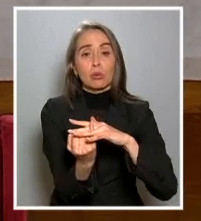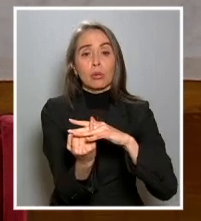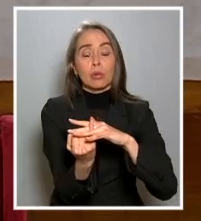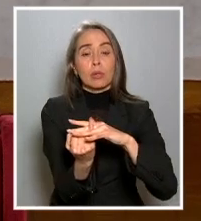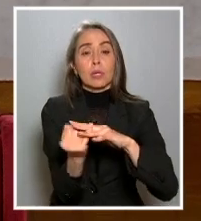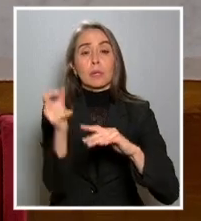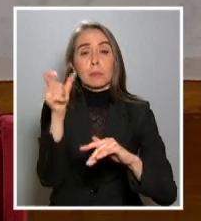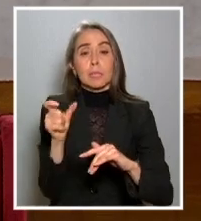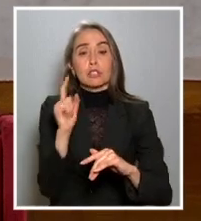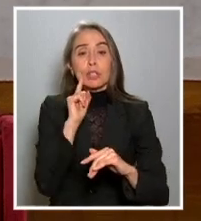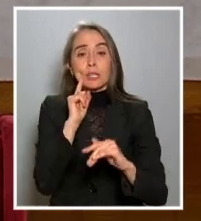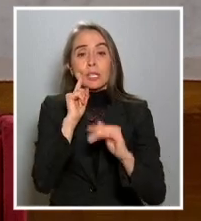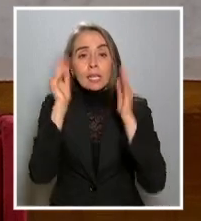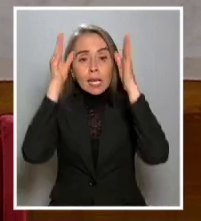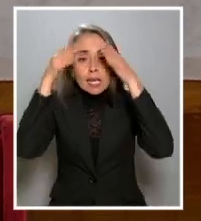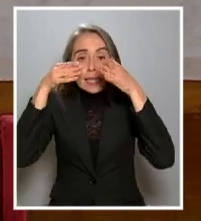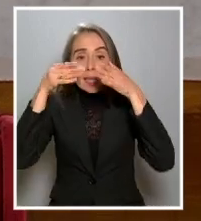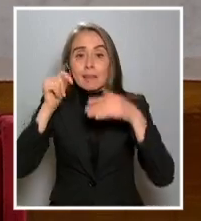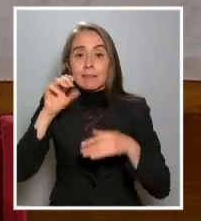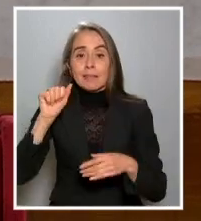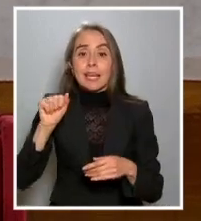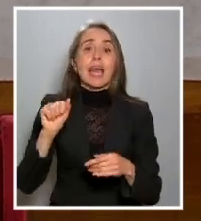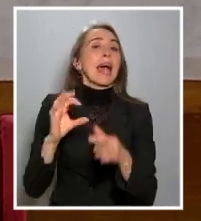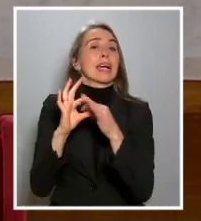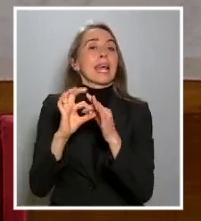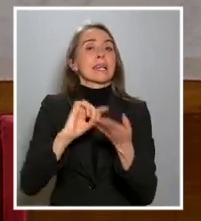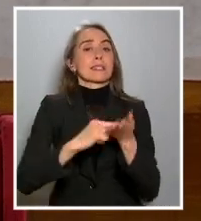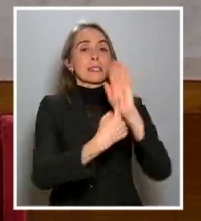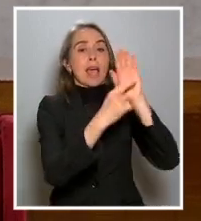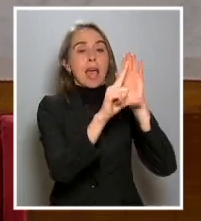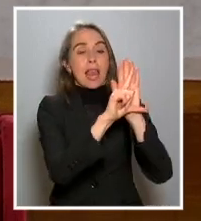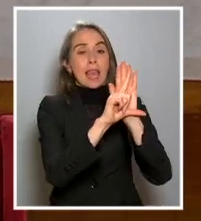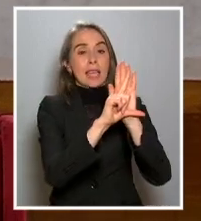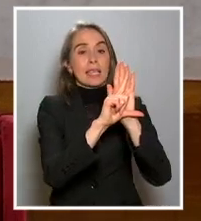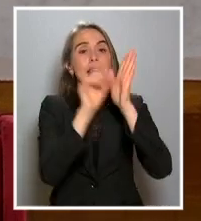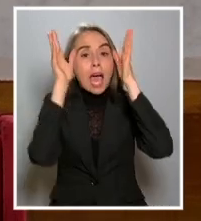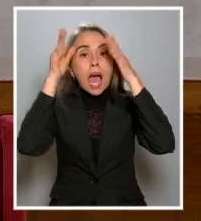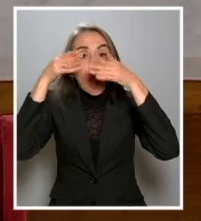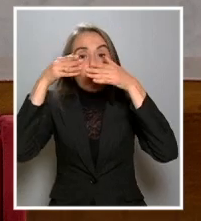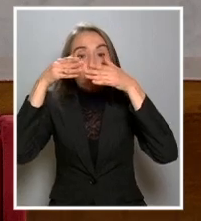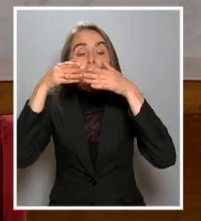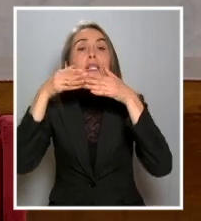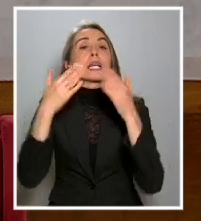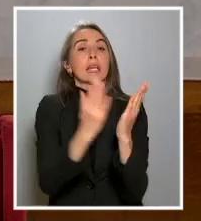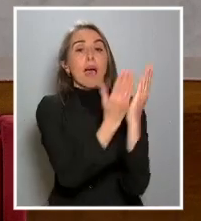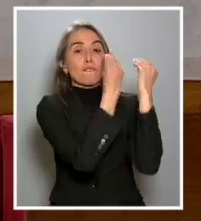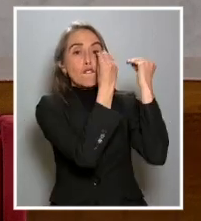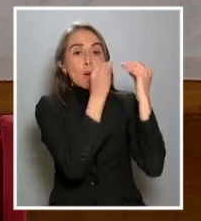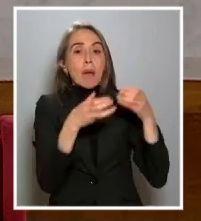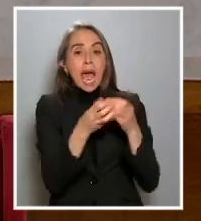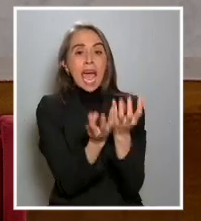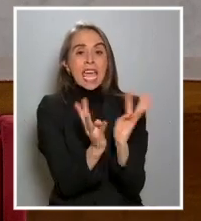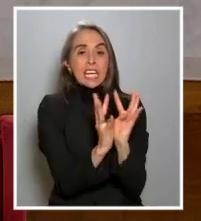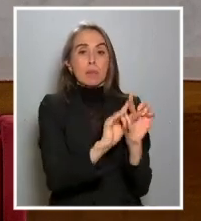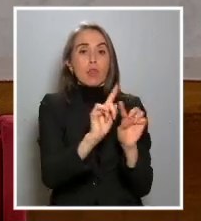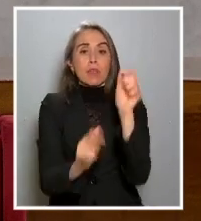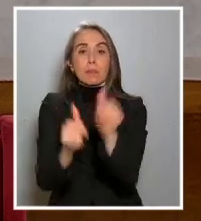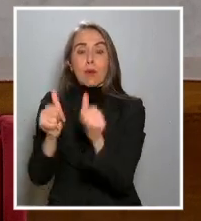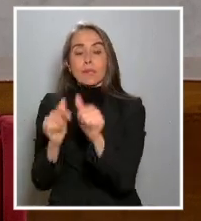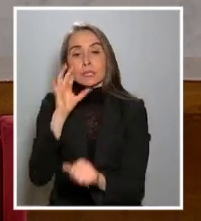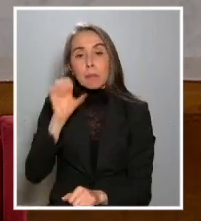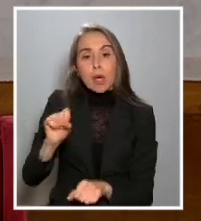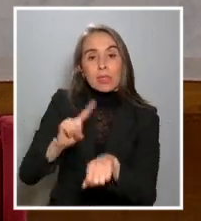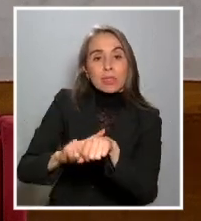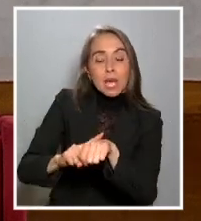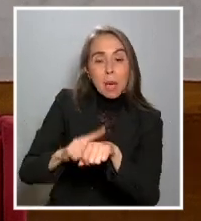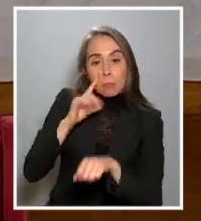personas con trastorno del espectro autista gracias a la ley TEA, lo que ha significado formar y capacitar equipos multidisciplinarios para la detección